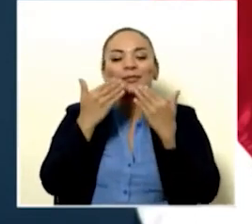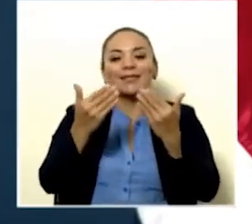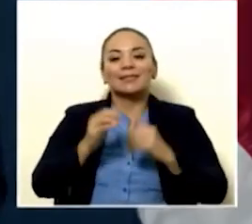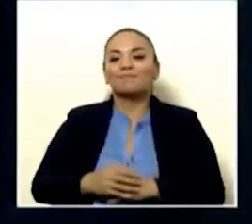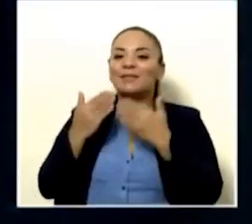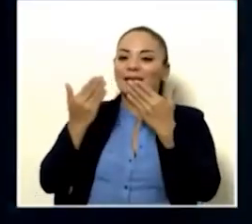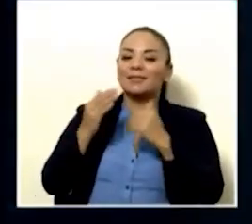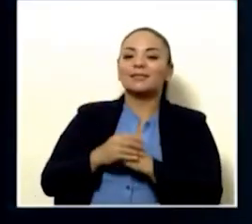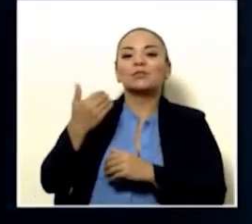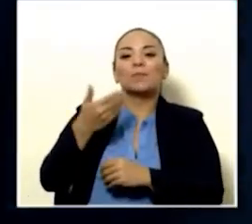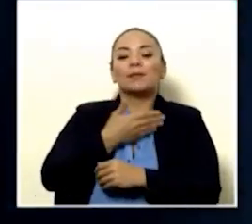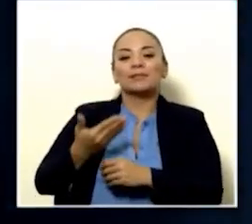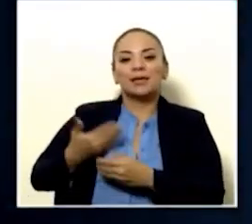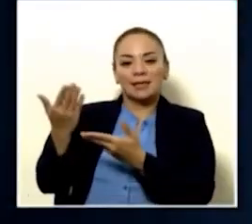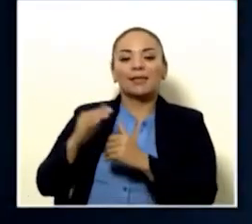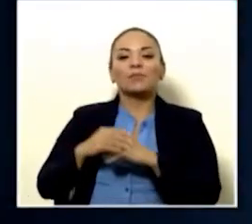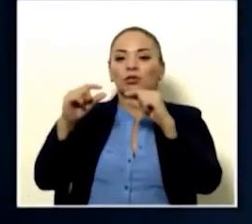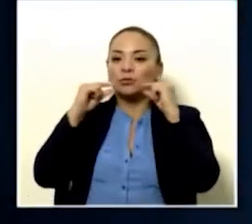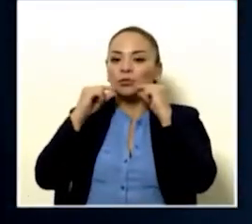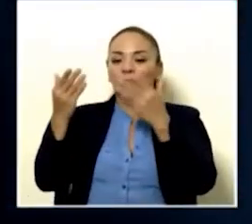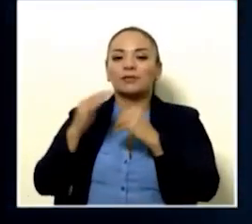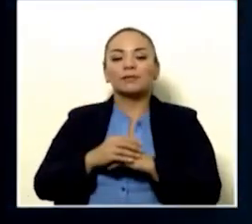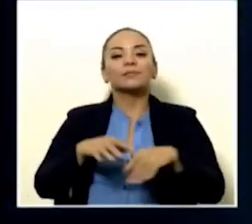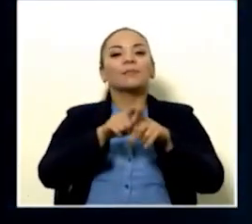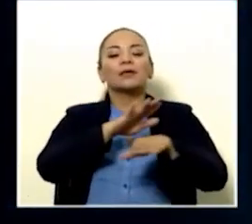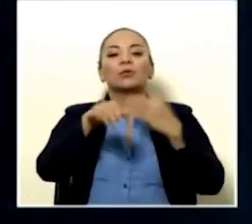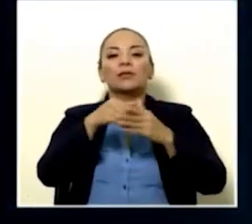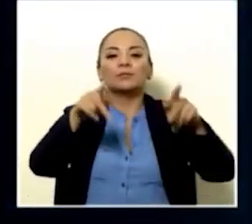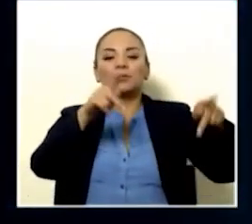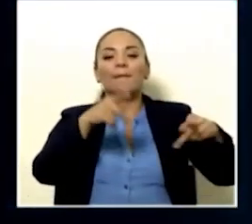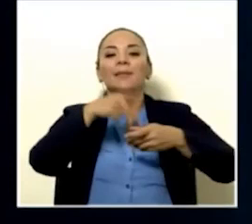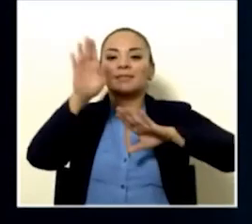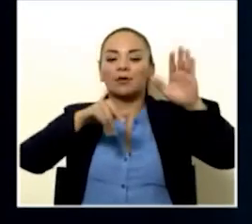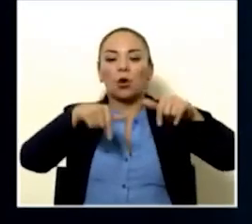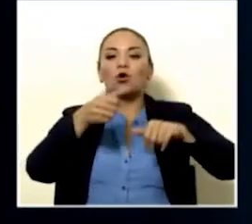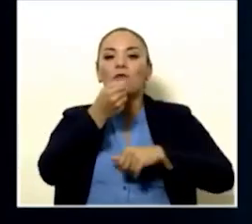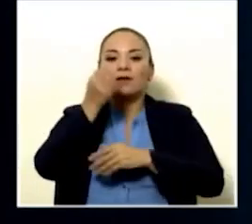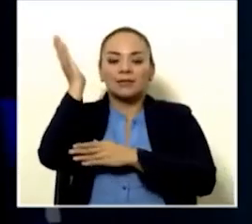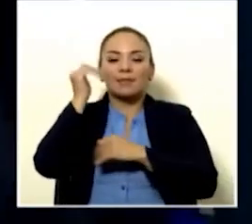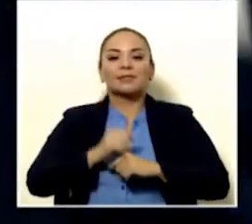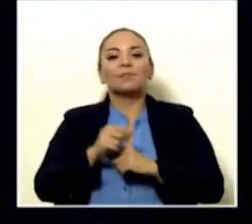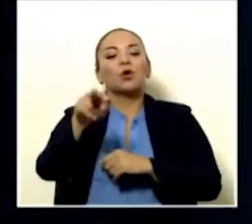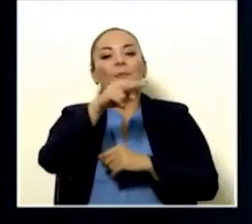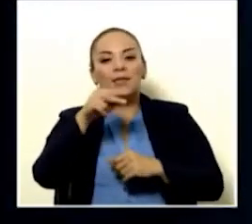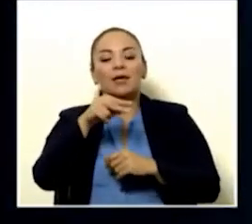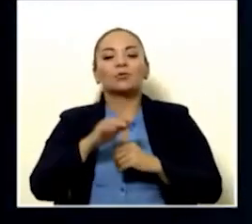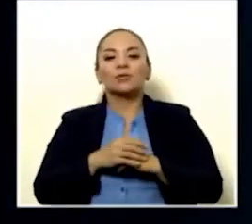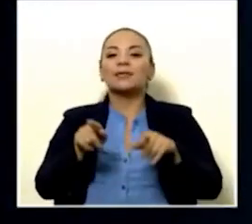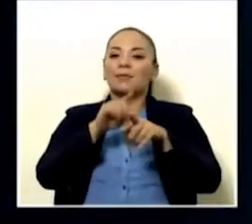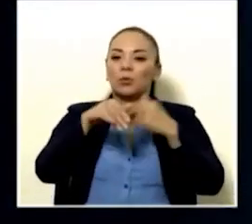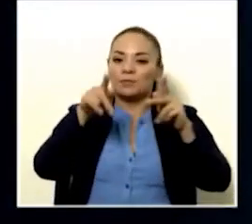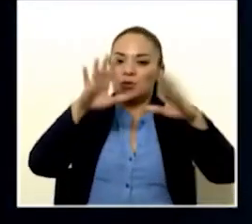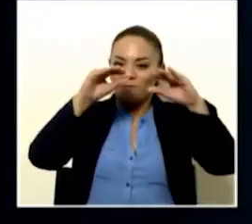gracias. Gracias al presidente de la República, don Rodrigo Chávez, también a todos los que participaron de esta conferencia de prensa, a los colegas y también a los que se